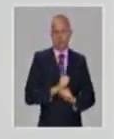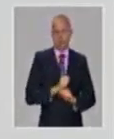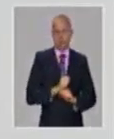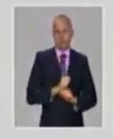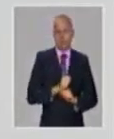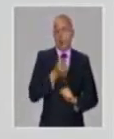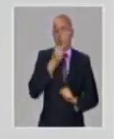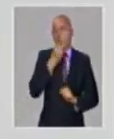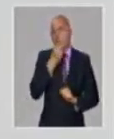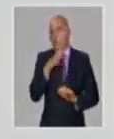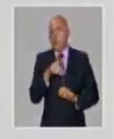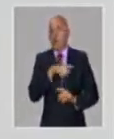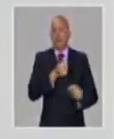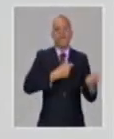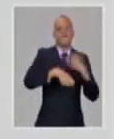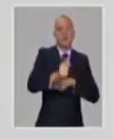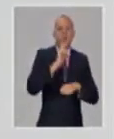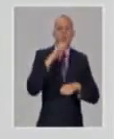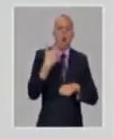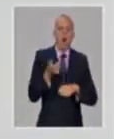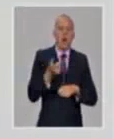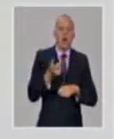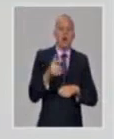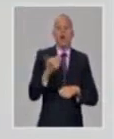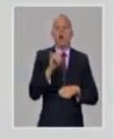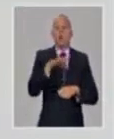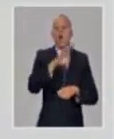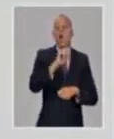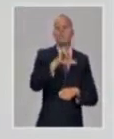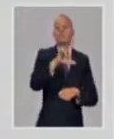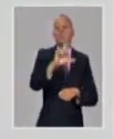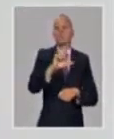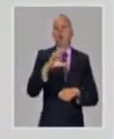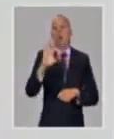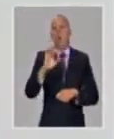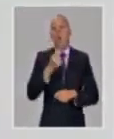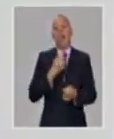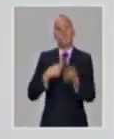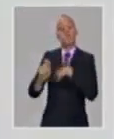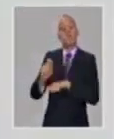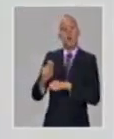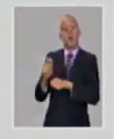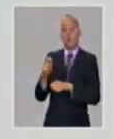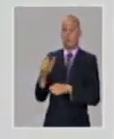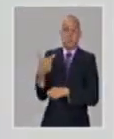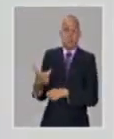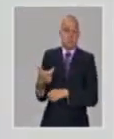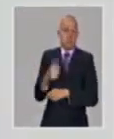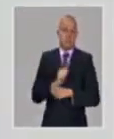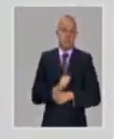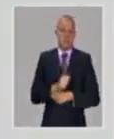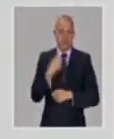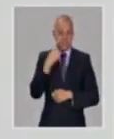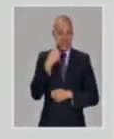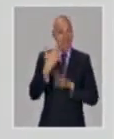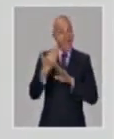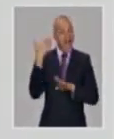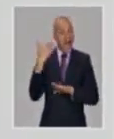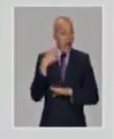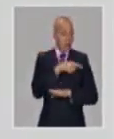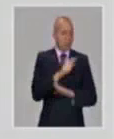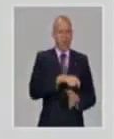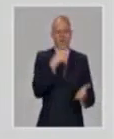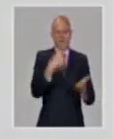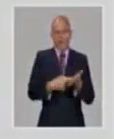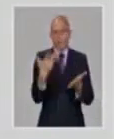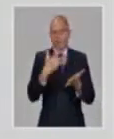en moneda libremente convertible como en nacional, que no tenga que mediar una empresa que sea en este tema como un monopolio,